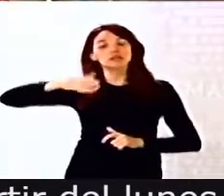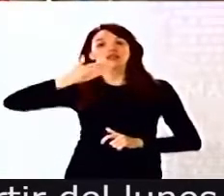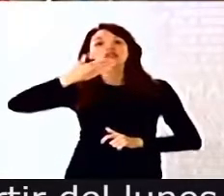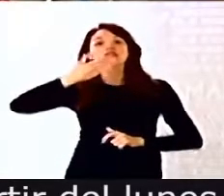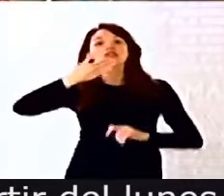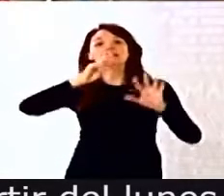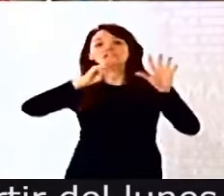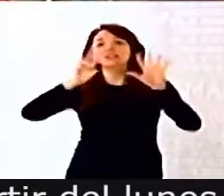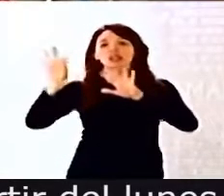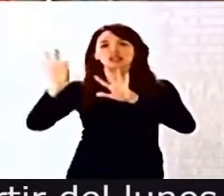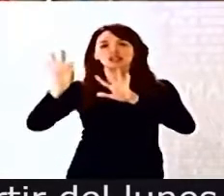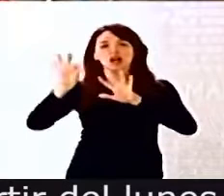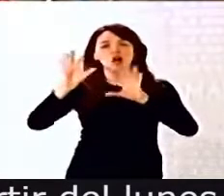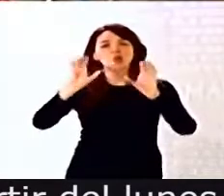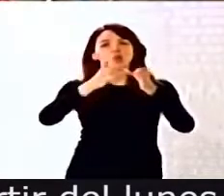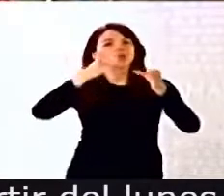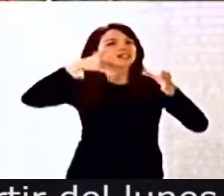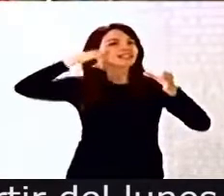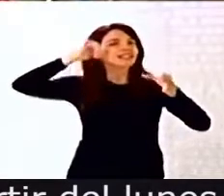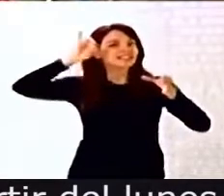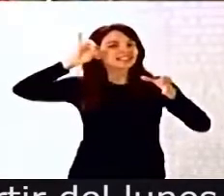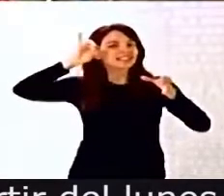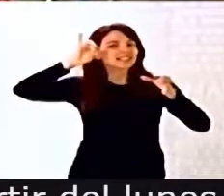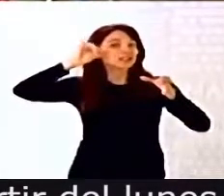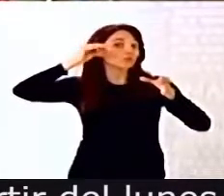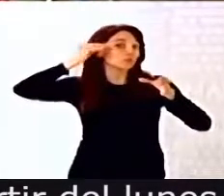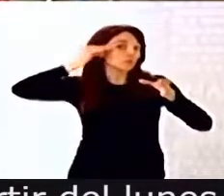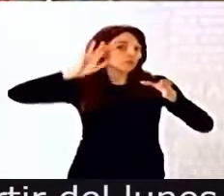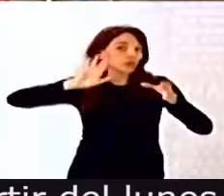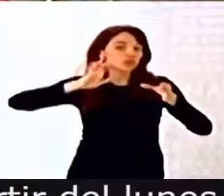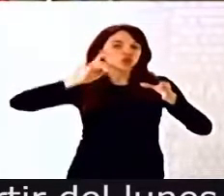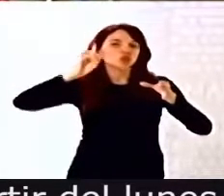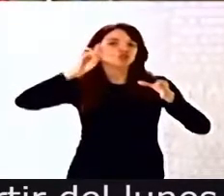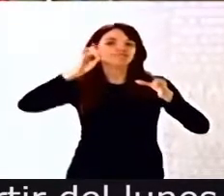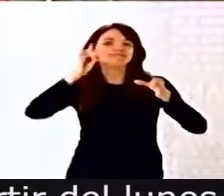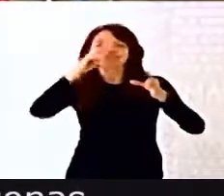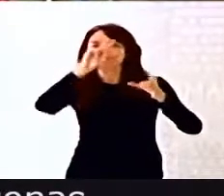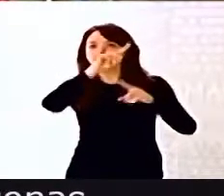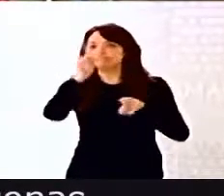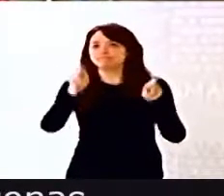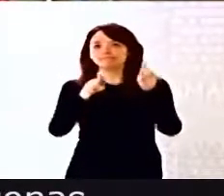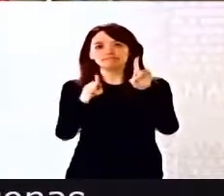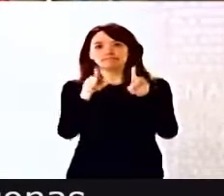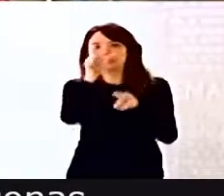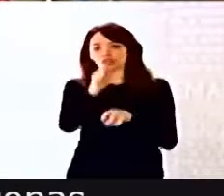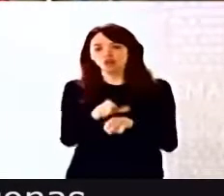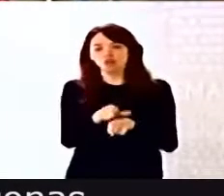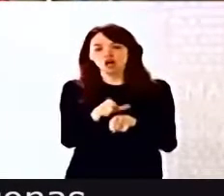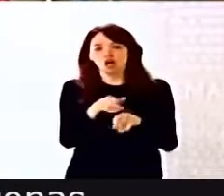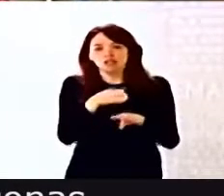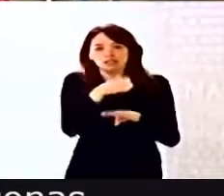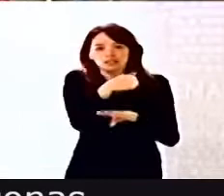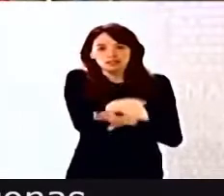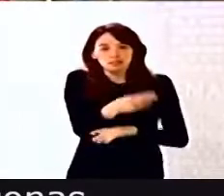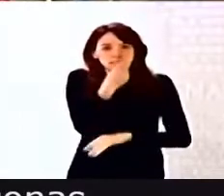como grupo de riesgo en su conjunto, no sé si las entienden así, pues no sé si se podrán visitar a estas personas de más de 70